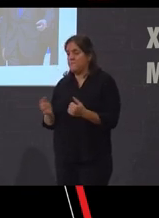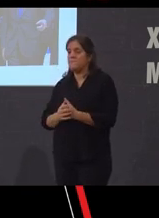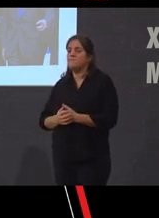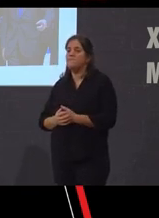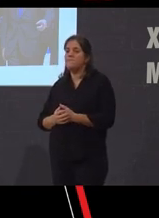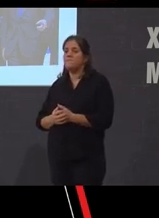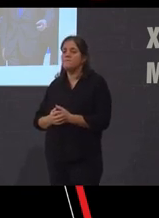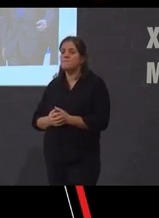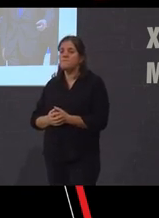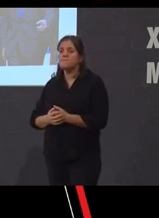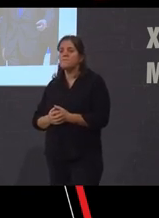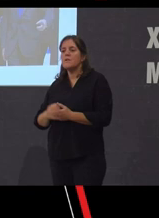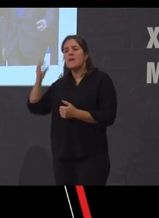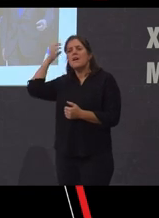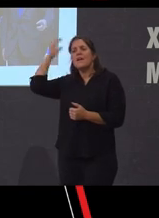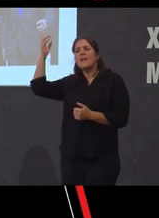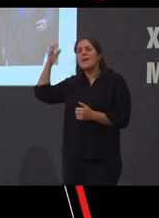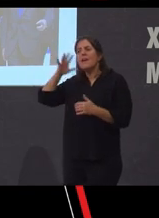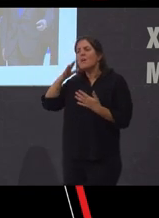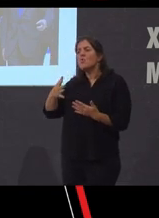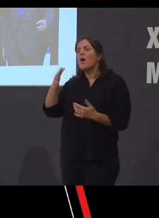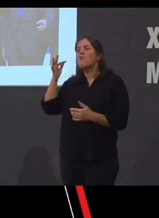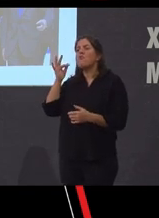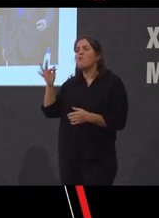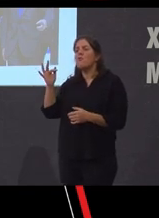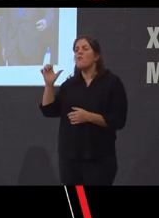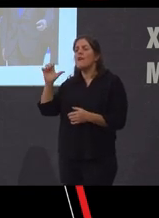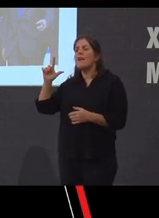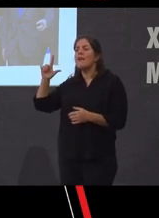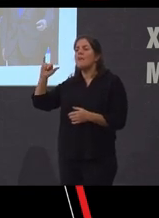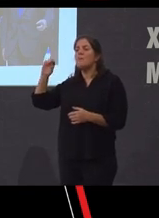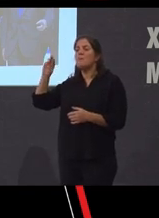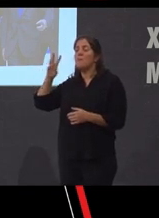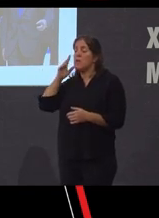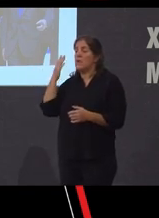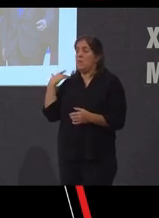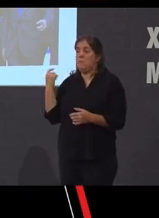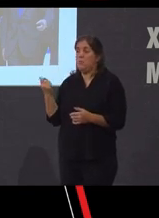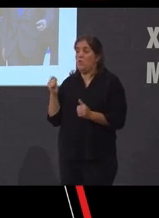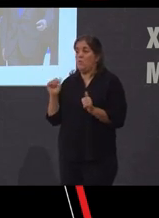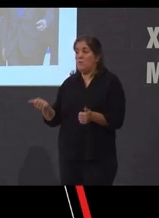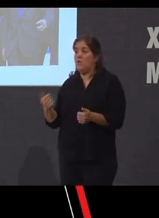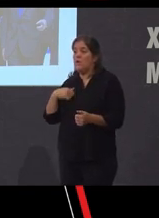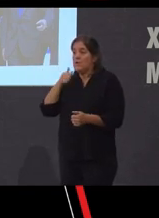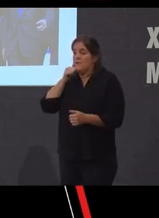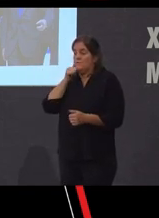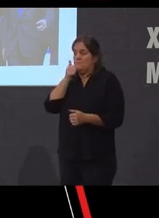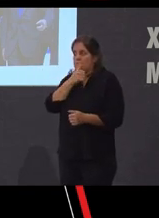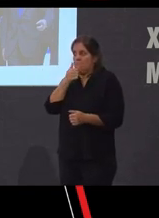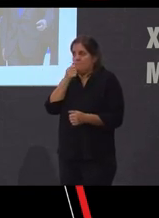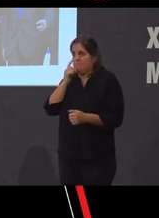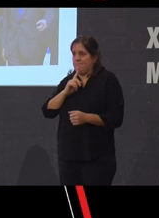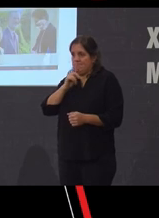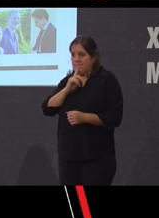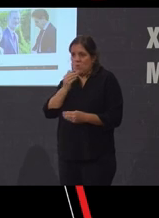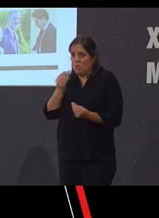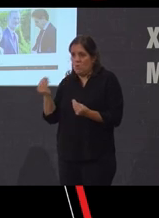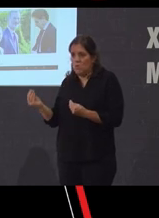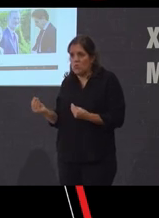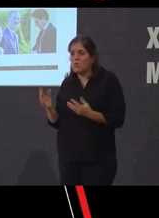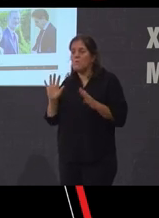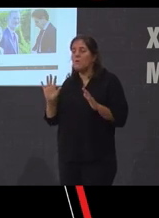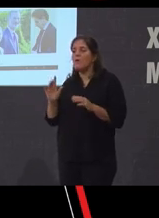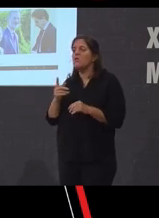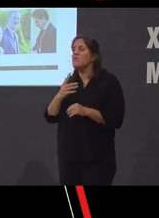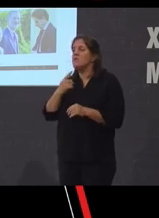De Felipe sabemos moi poucas cousas, porque leva pouco tempo, porque hai moito secretismo, pero, dende logo,